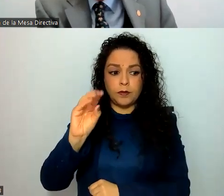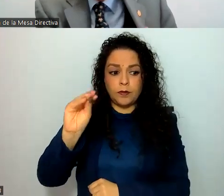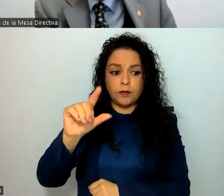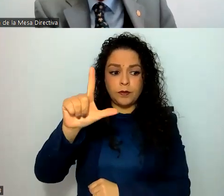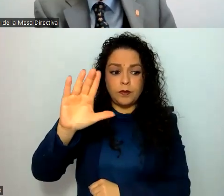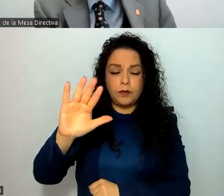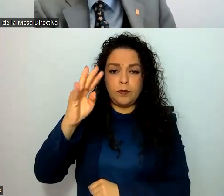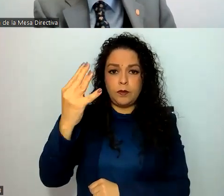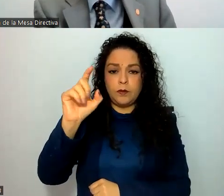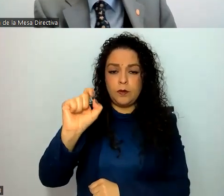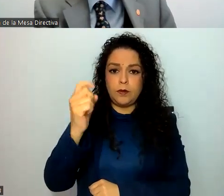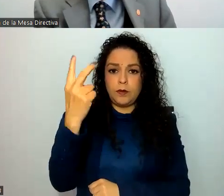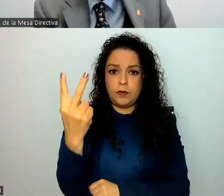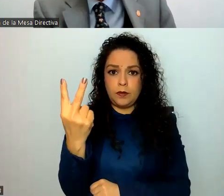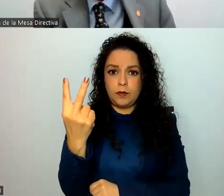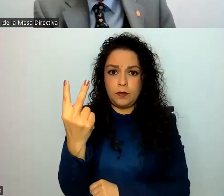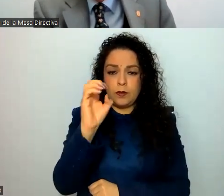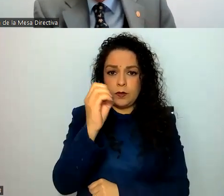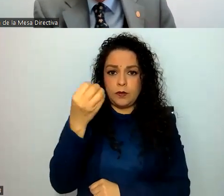092075422